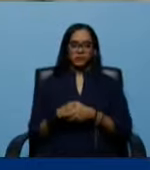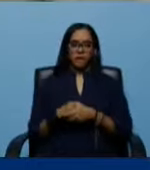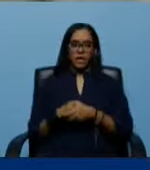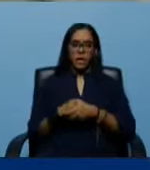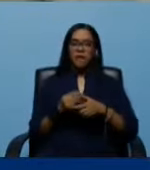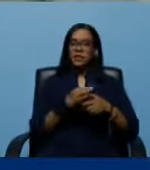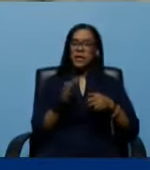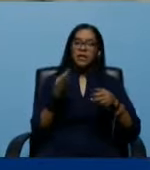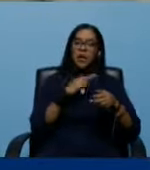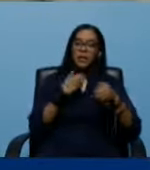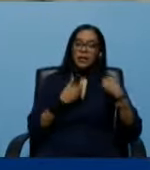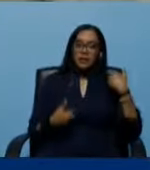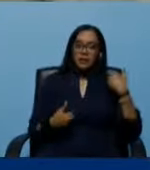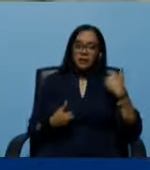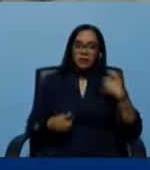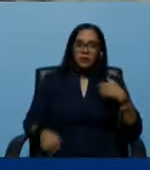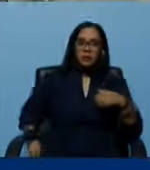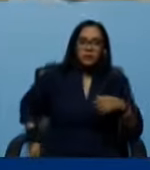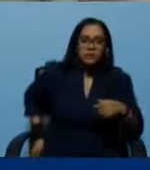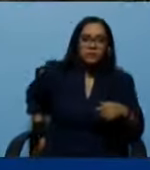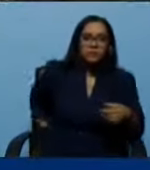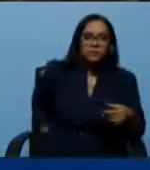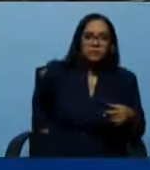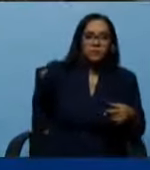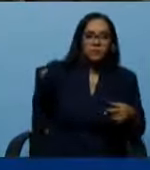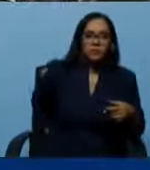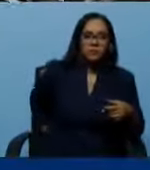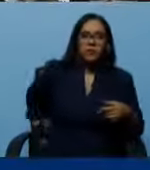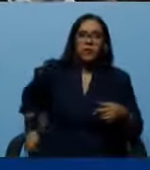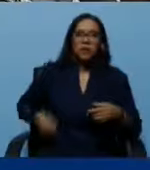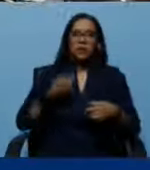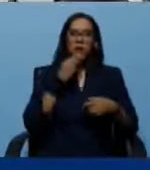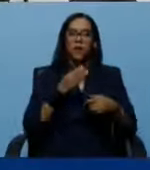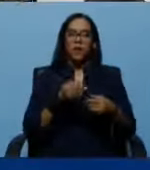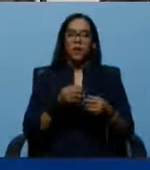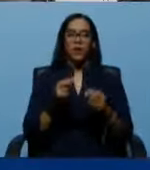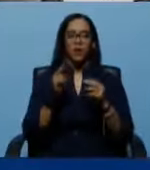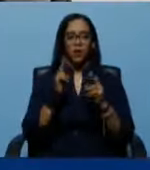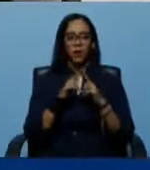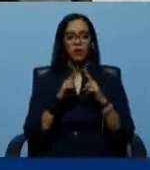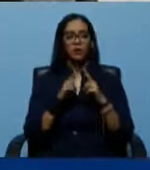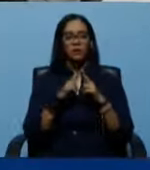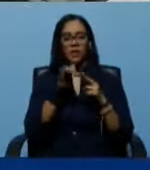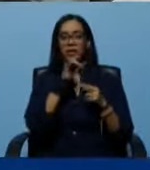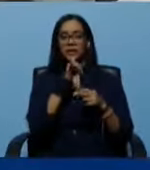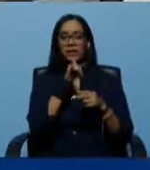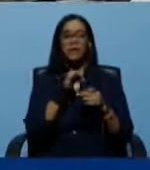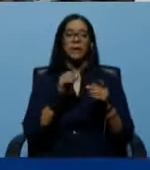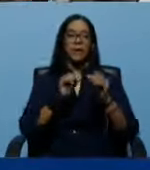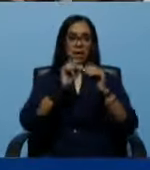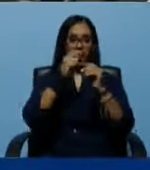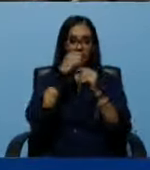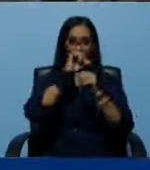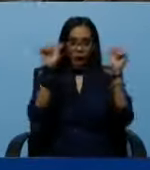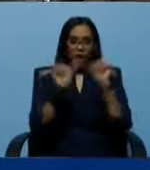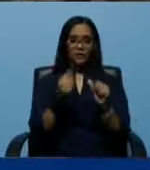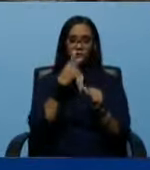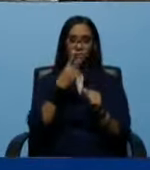Eso es una gran noticia para los mundos de las artes visuales y de la arquitectura venezolana,